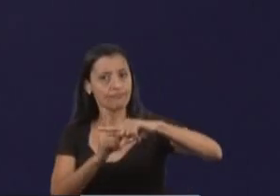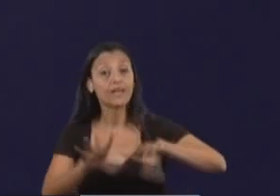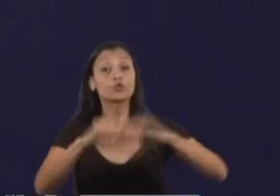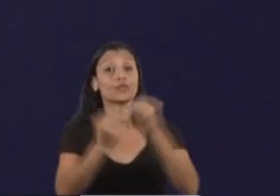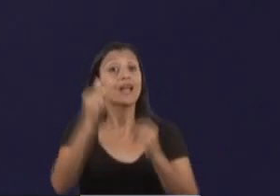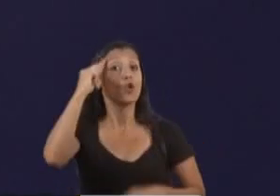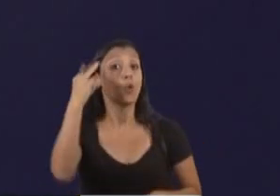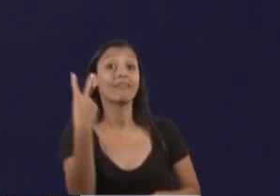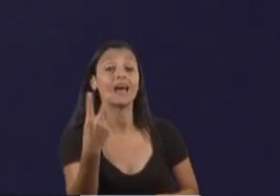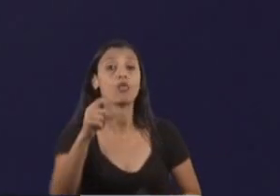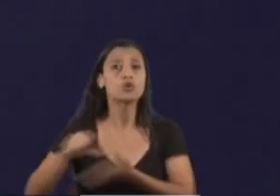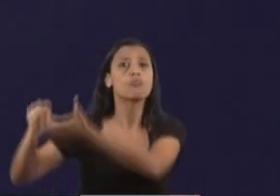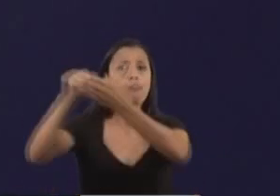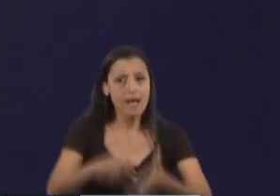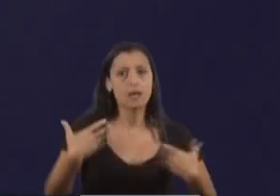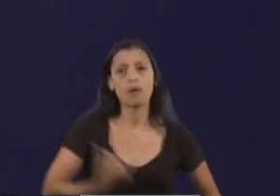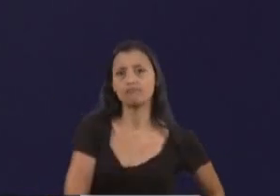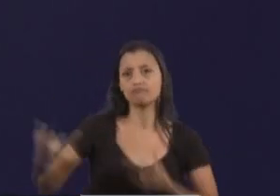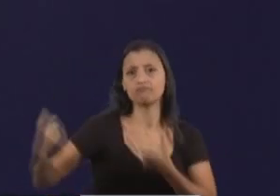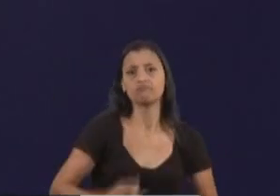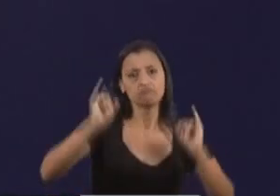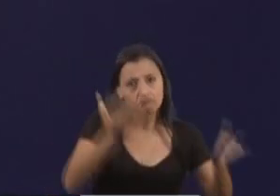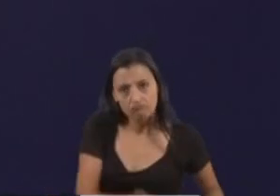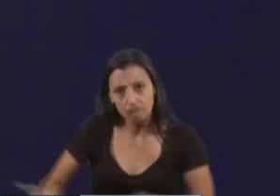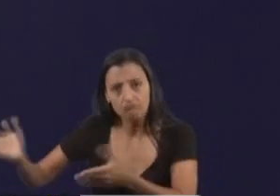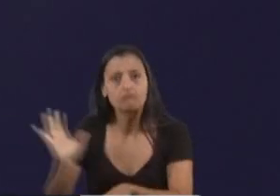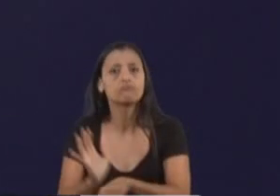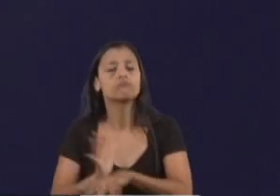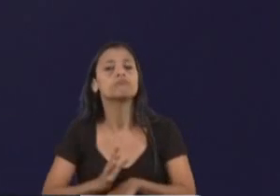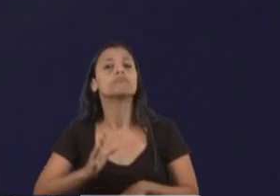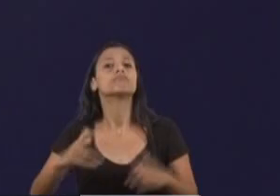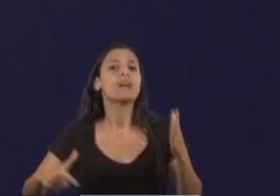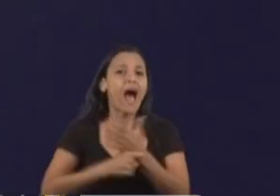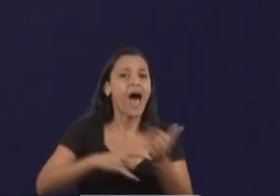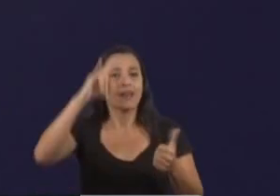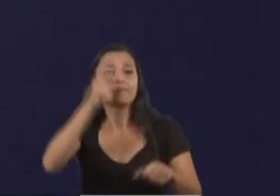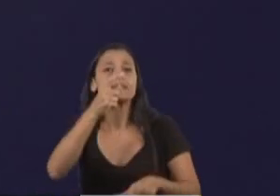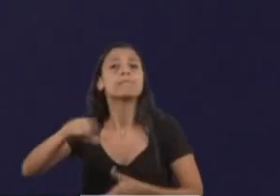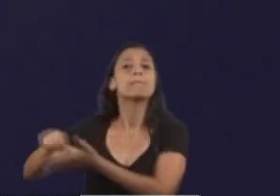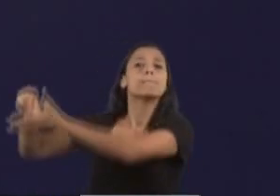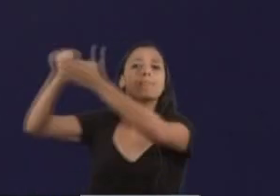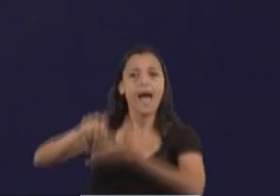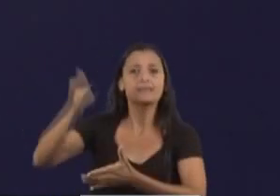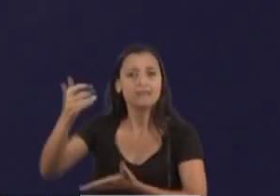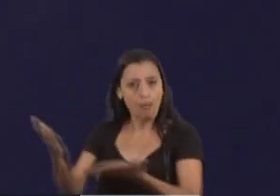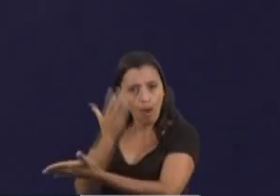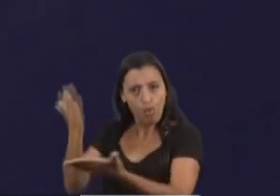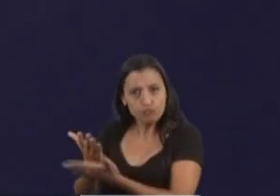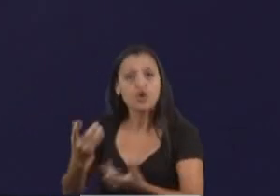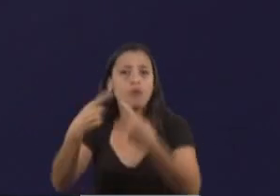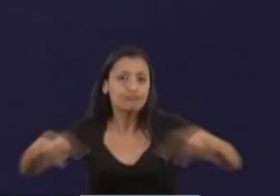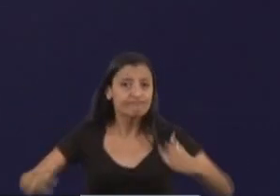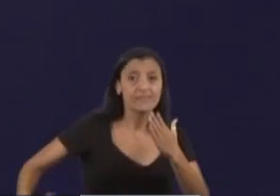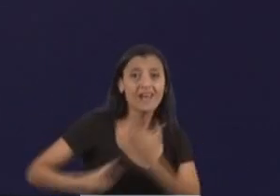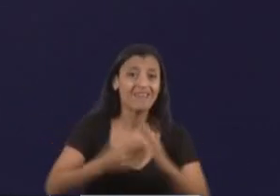países permiten la exportación de ganado en pie, o sea que si uno toma los países ganaderos, claramente son